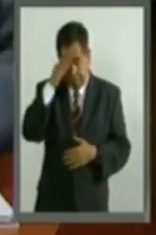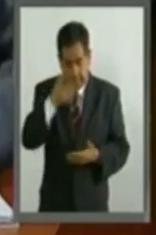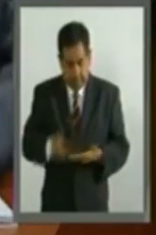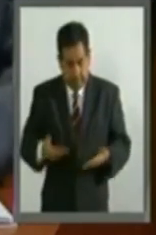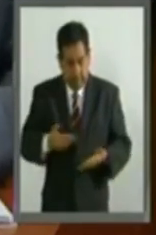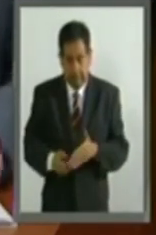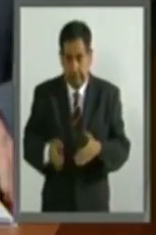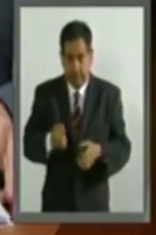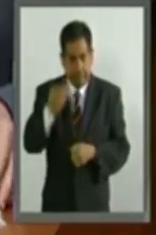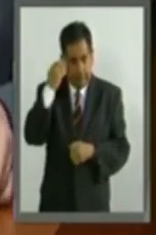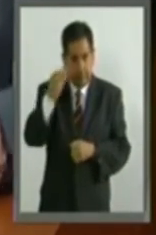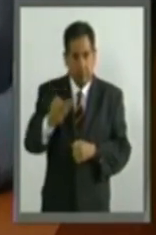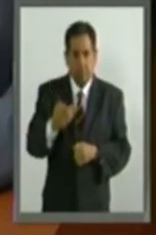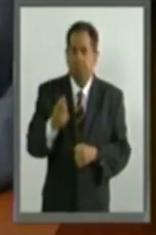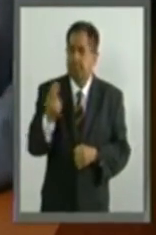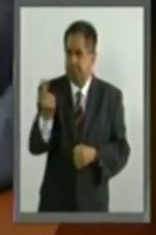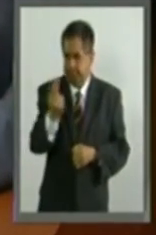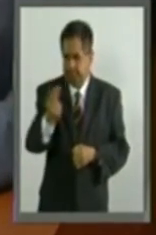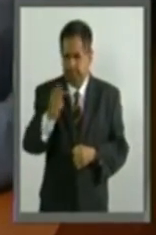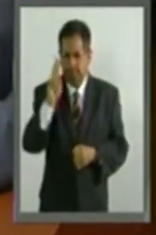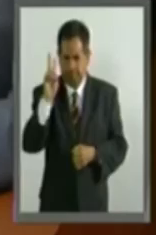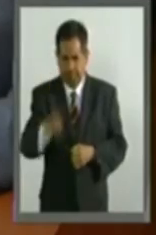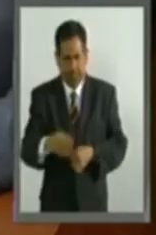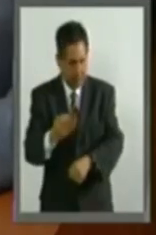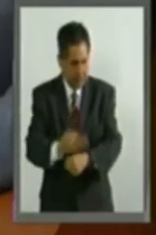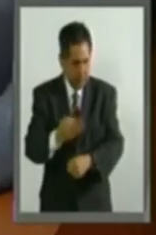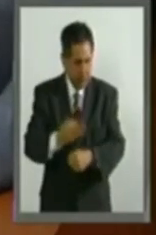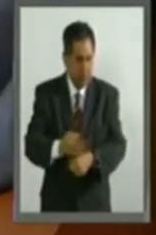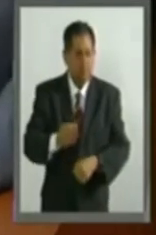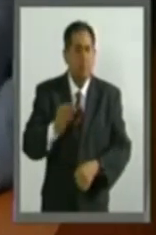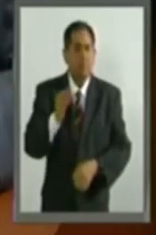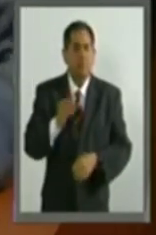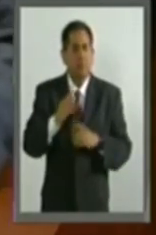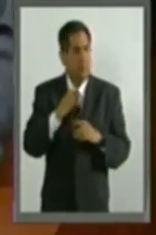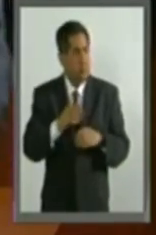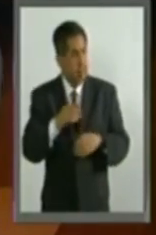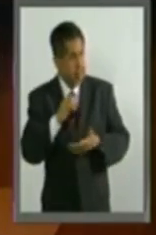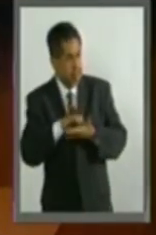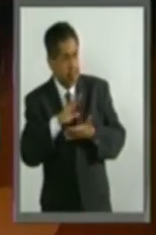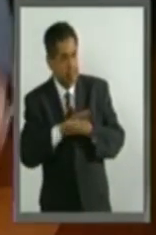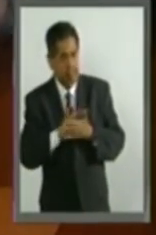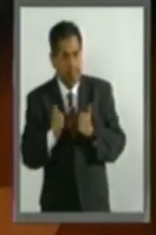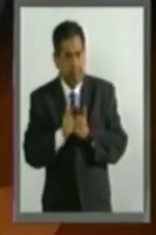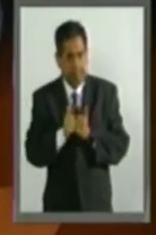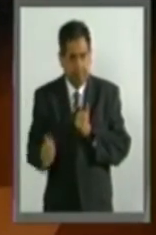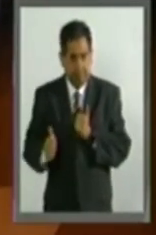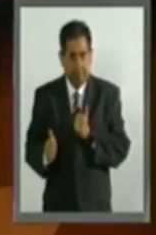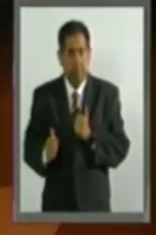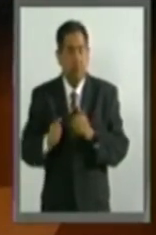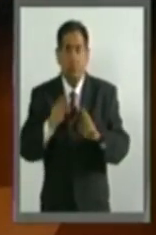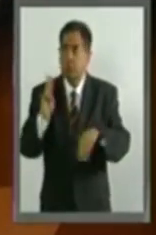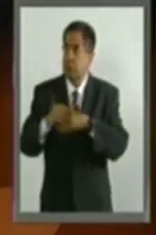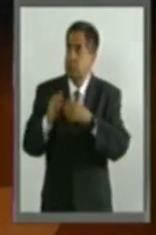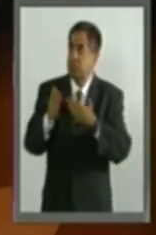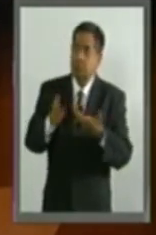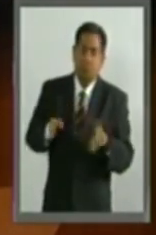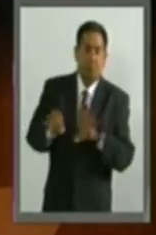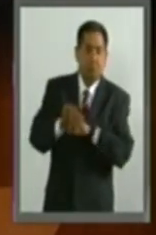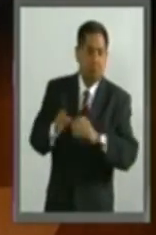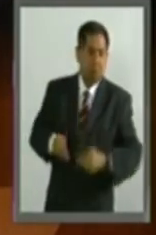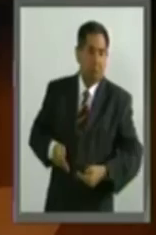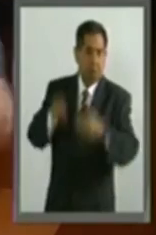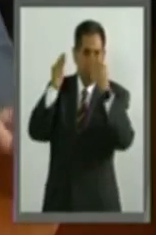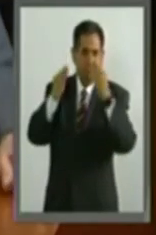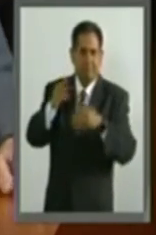XXI es pertinente, y en momentos en donde se amenaza con separar al mundo con